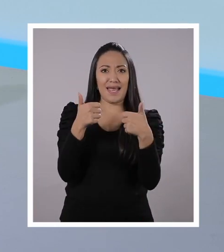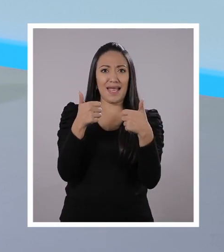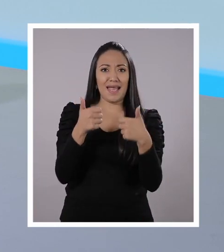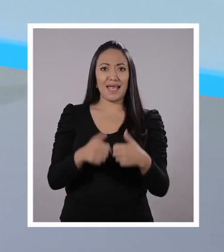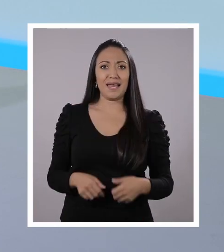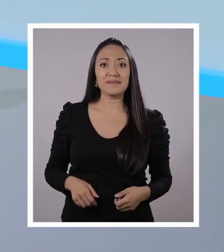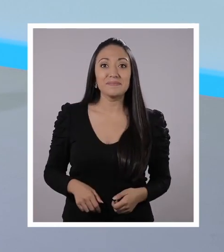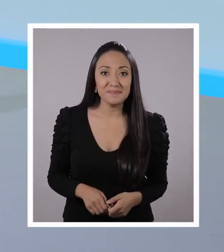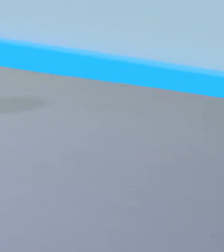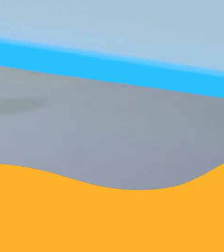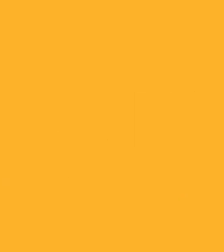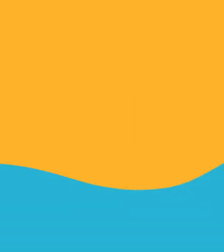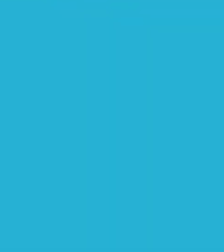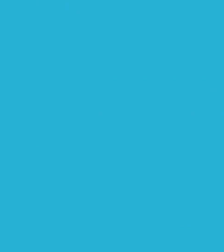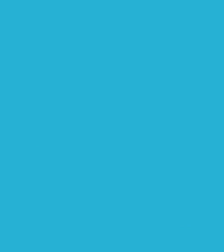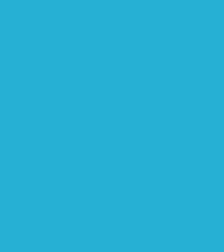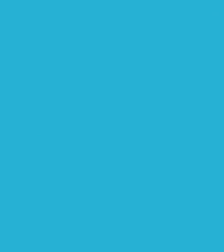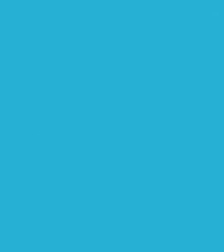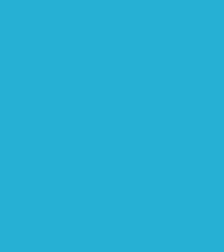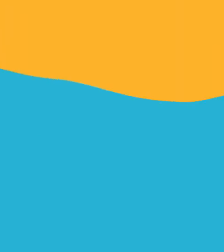¡Eso! ¿Cómo les fue?